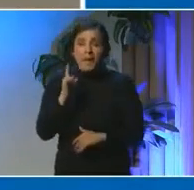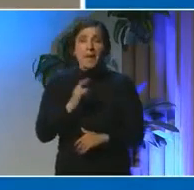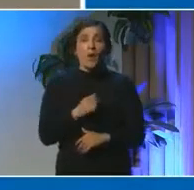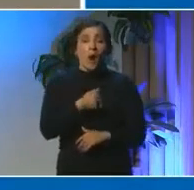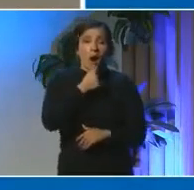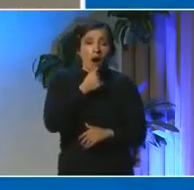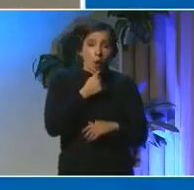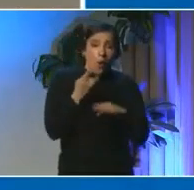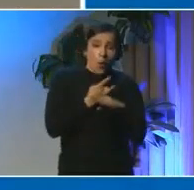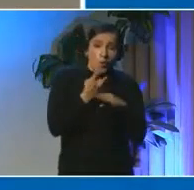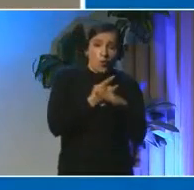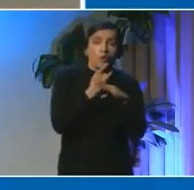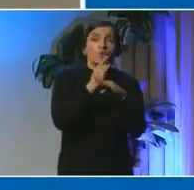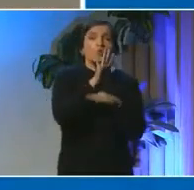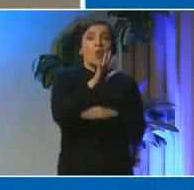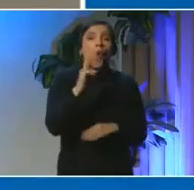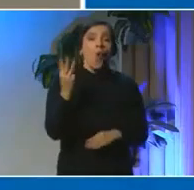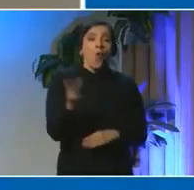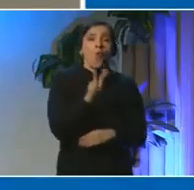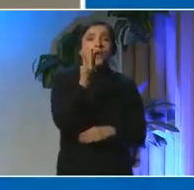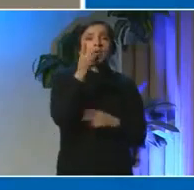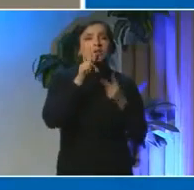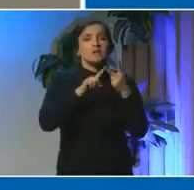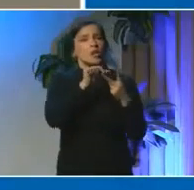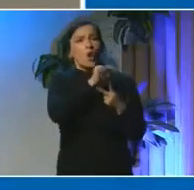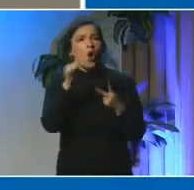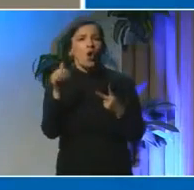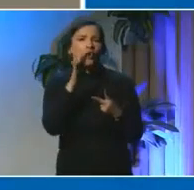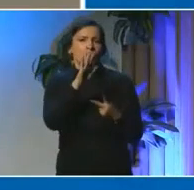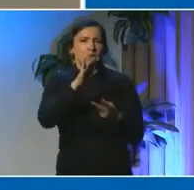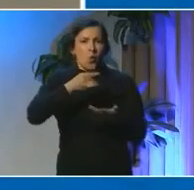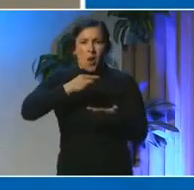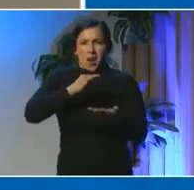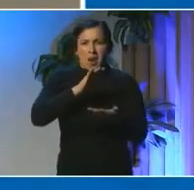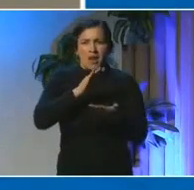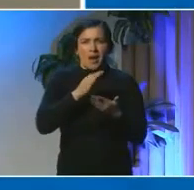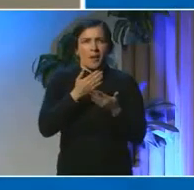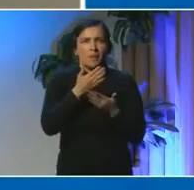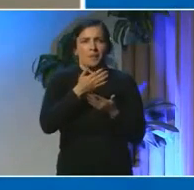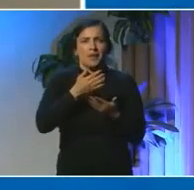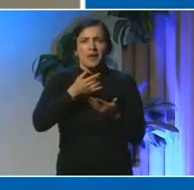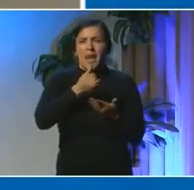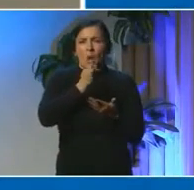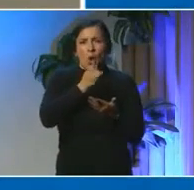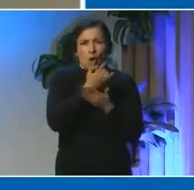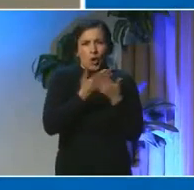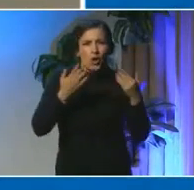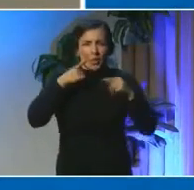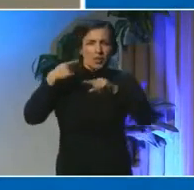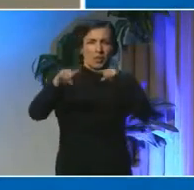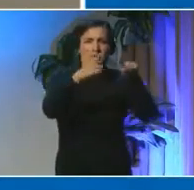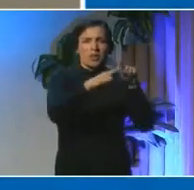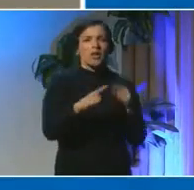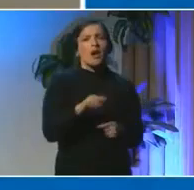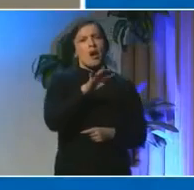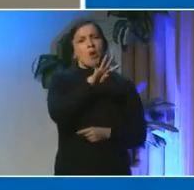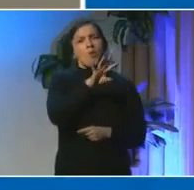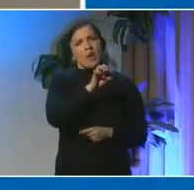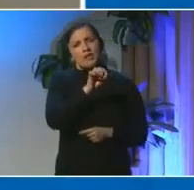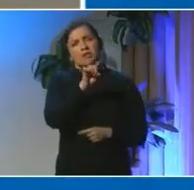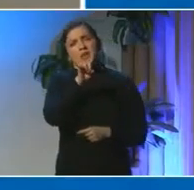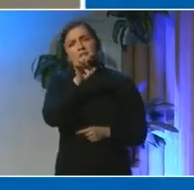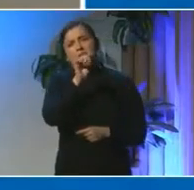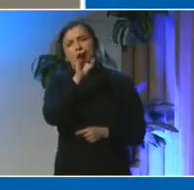para producir El Whisky y los demás destilados Hoy estamos recuperando en esa fuente entre el 40 y el 60 por en esas 30